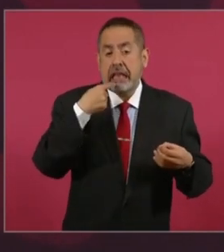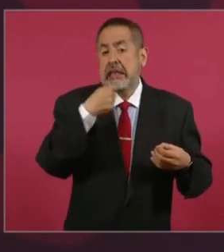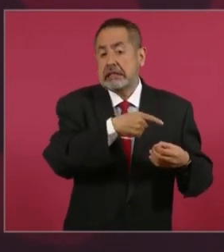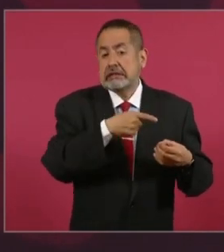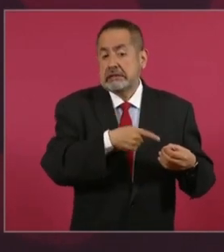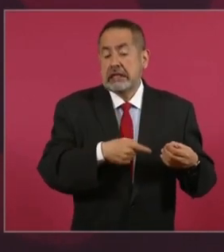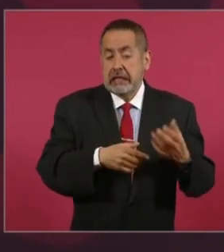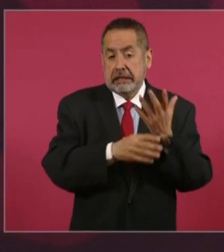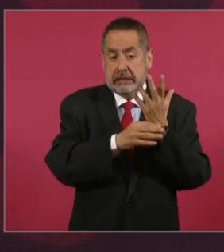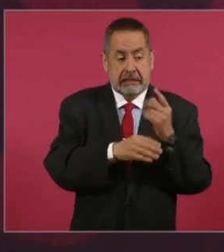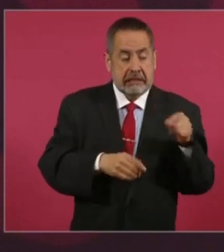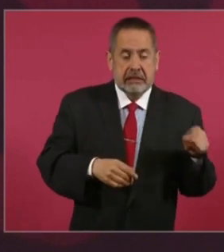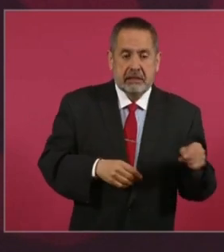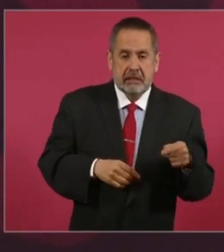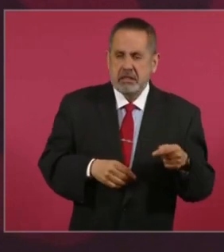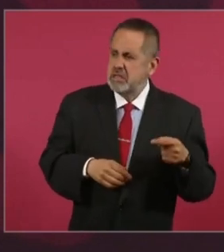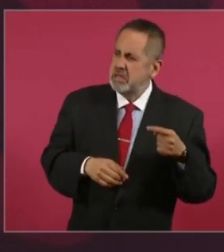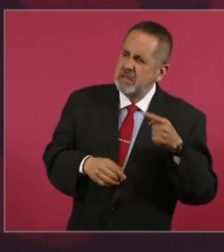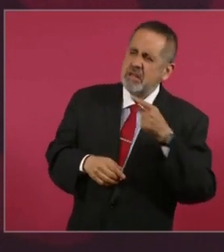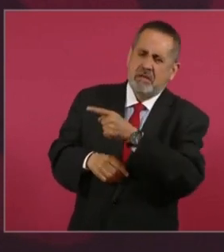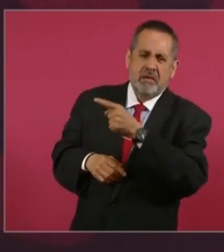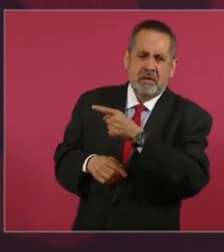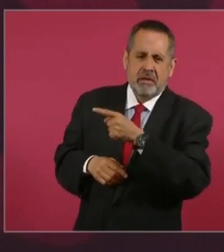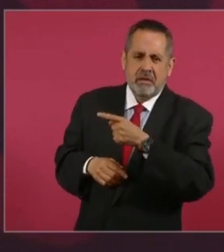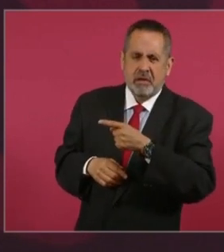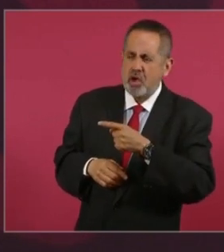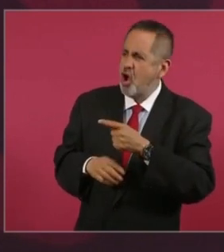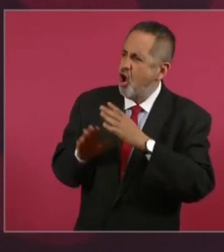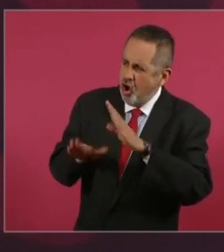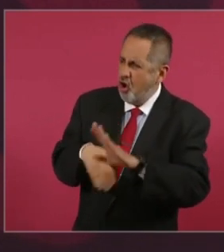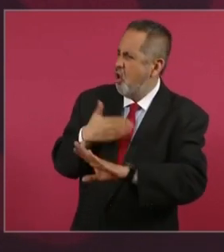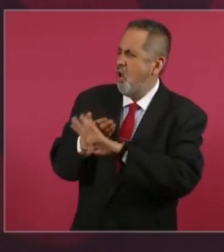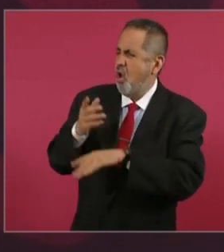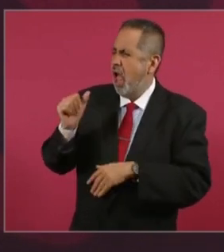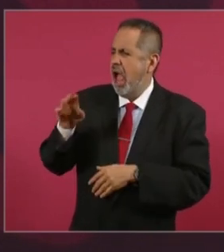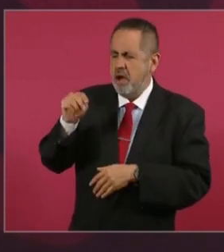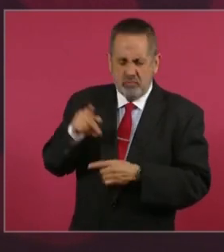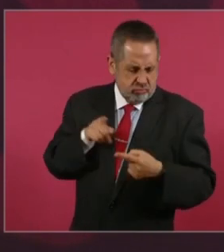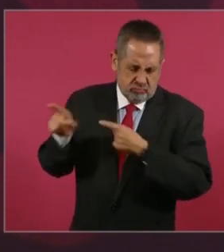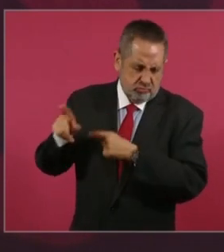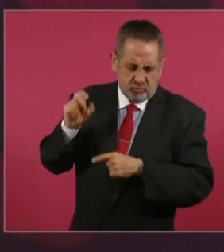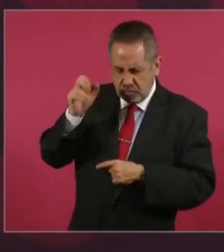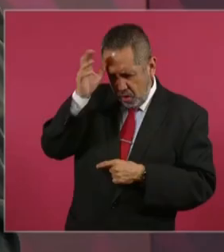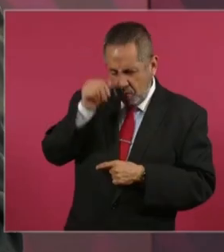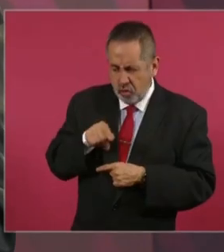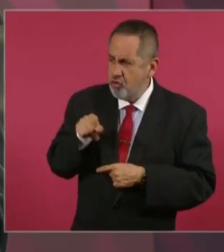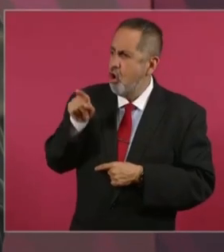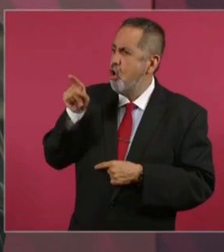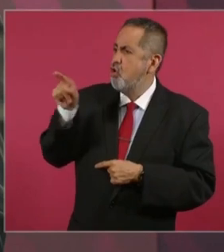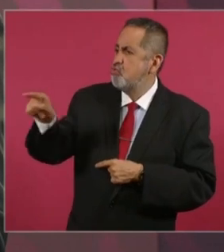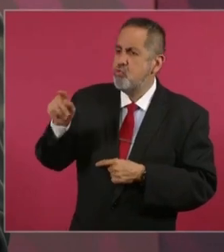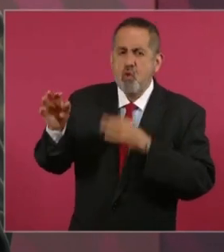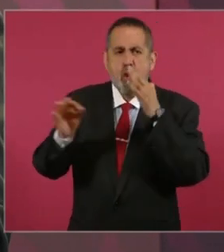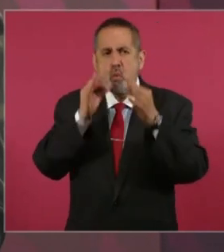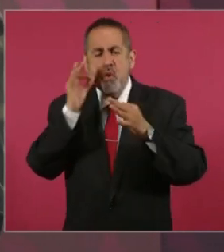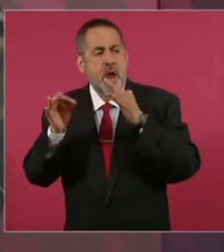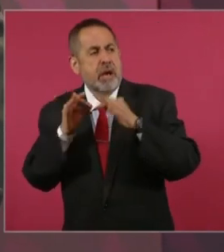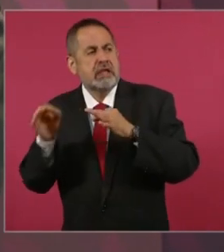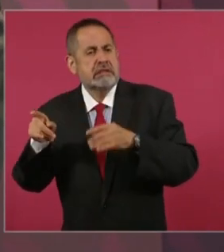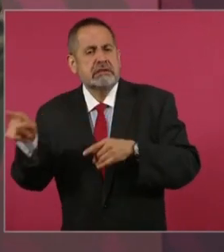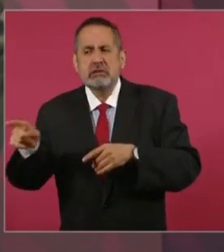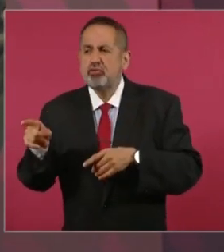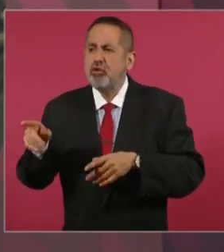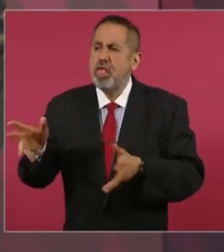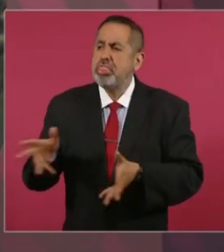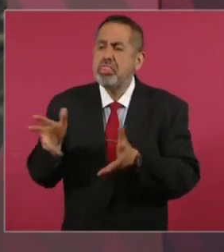de que está en contra mía porque yo estoy promoviendo que se